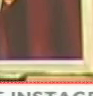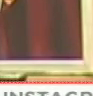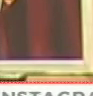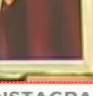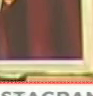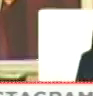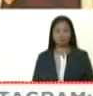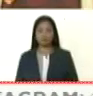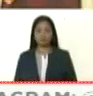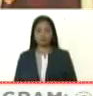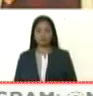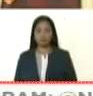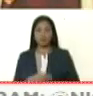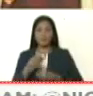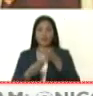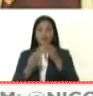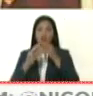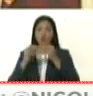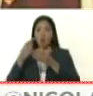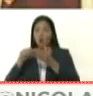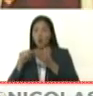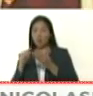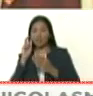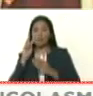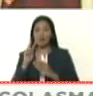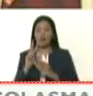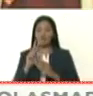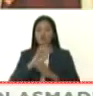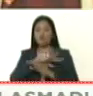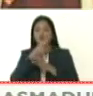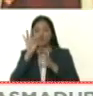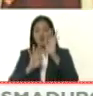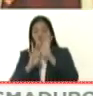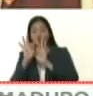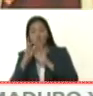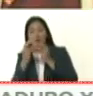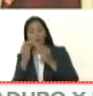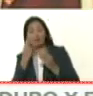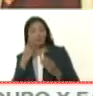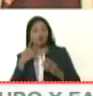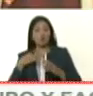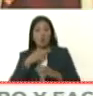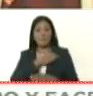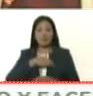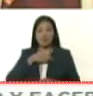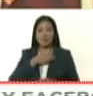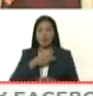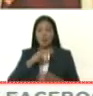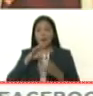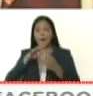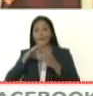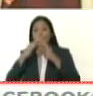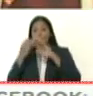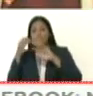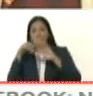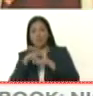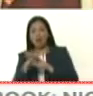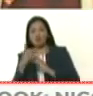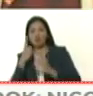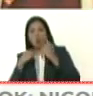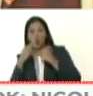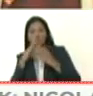optimizar todo lo que tiene que ver con el funcionamiento de las misiones, barrio adentro, barrio nuevo, barrio